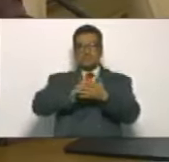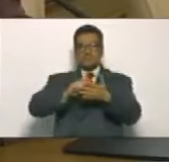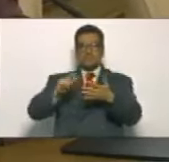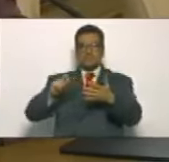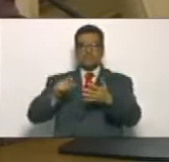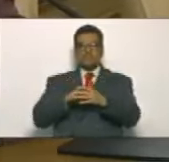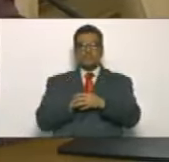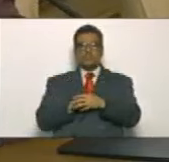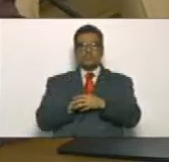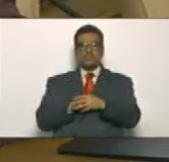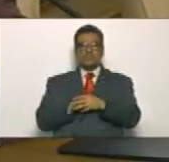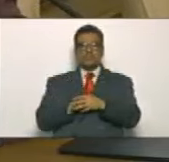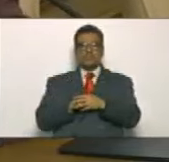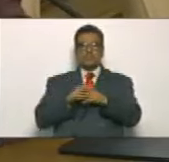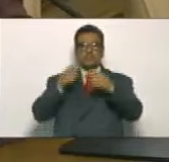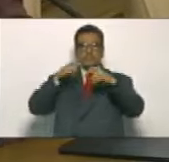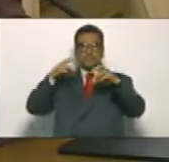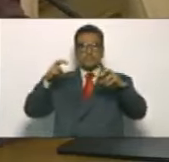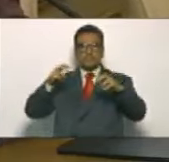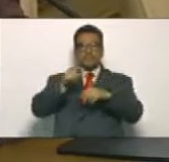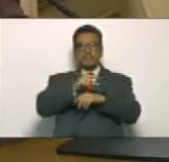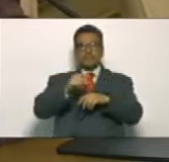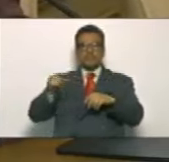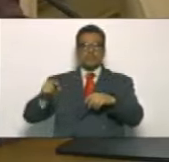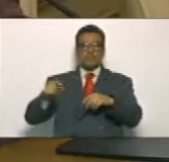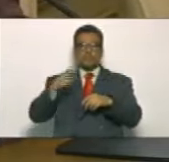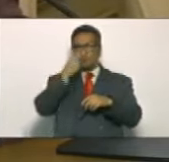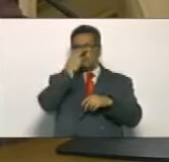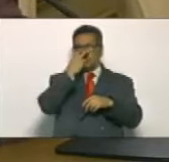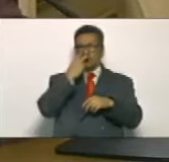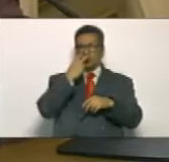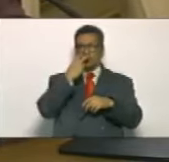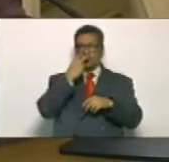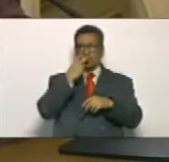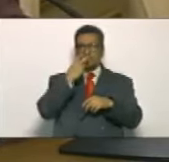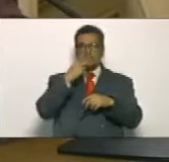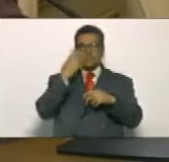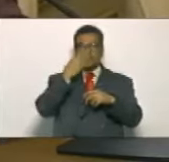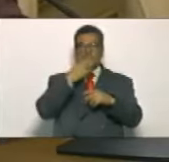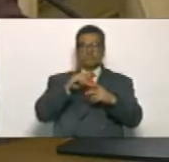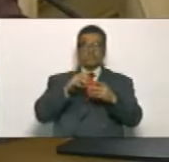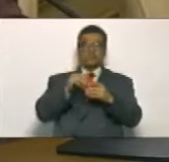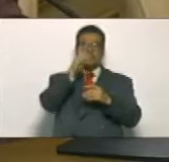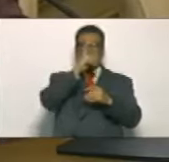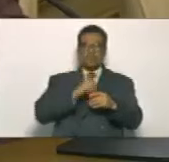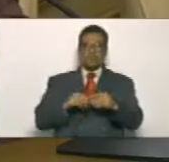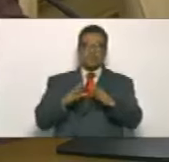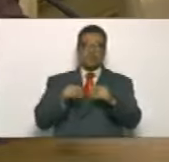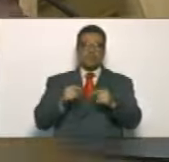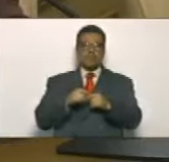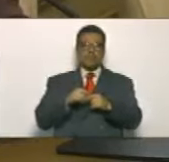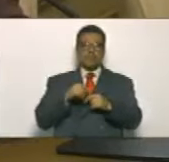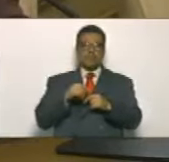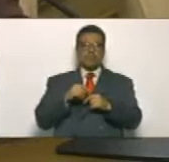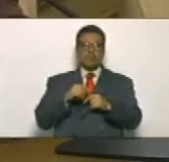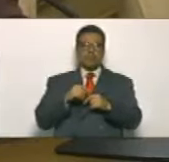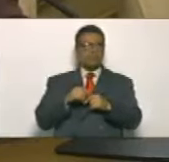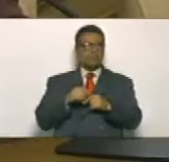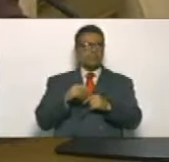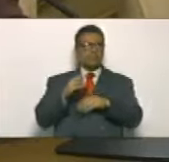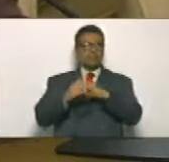los siguientes términos. Epígrafe, personas ciegas y personas con discapacidad. Esto visual. Es todo,